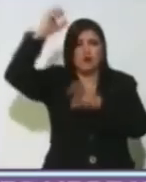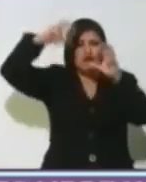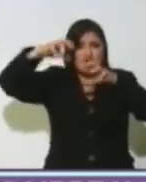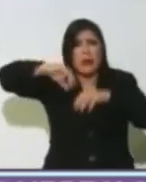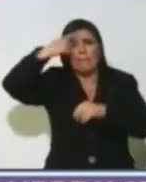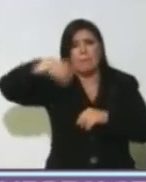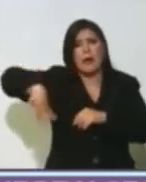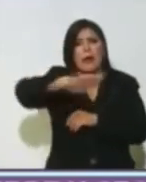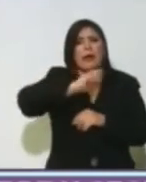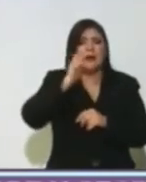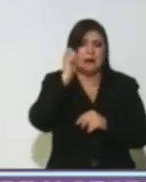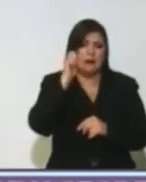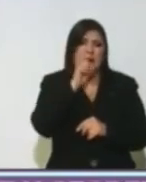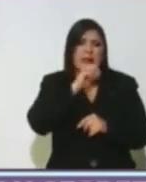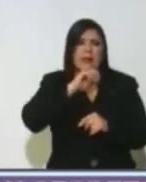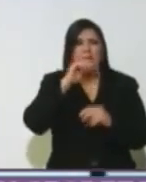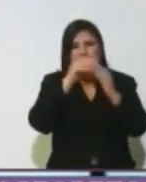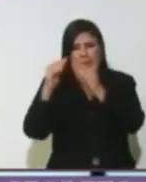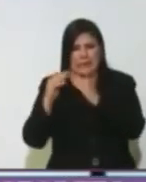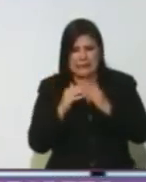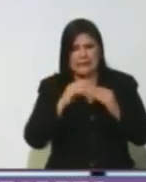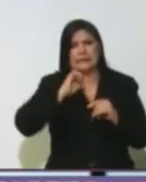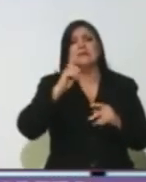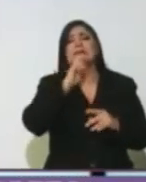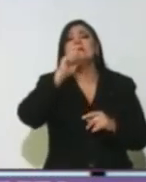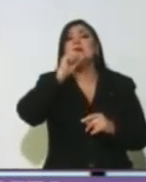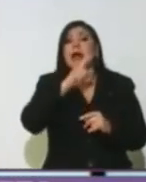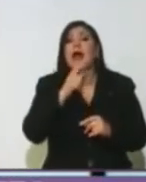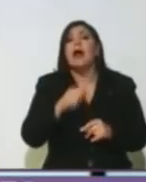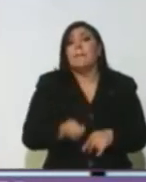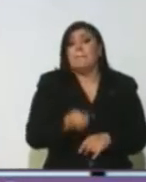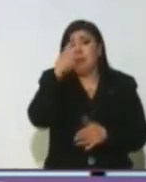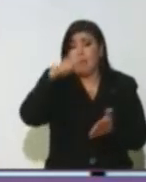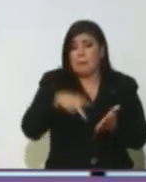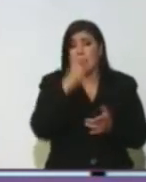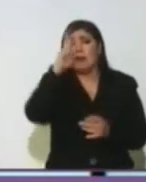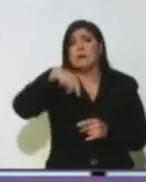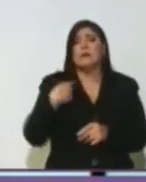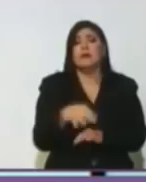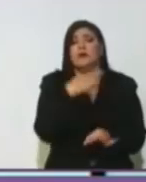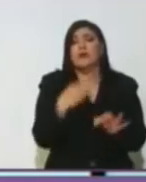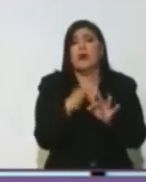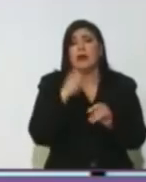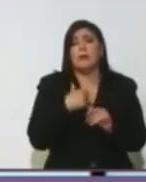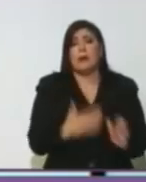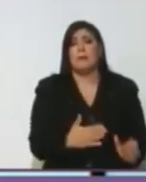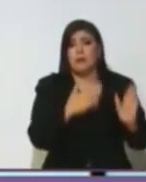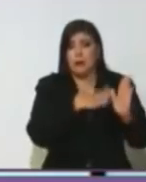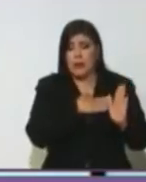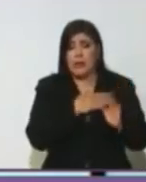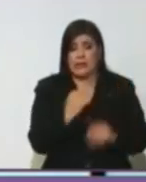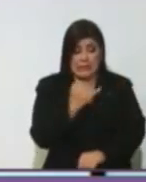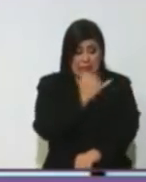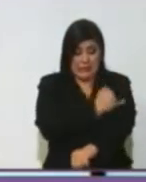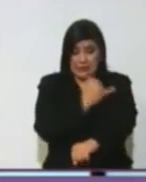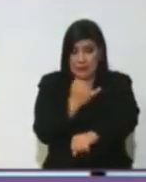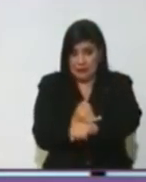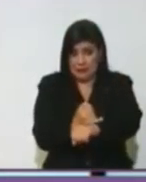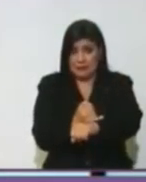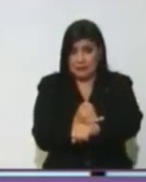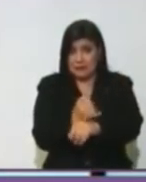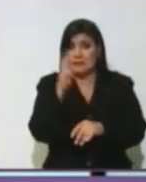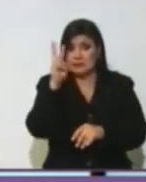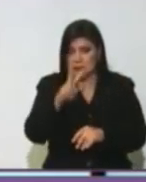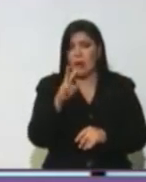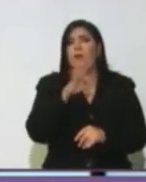hogares además por primera vez vamos a cumplir con la promesa iztapalapa tendrá